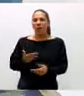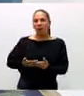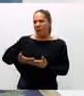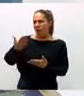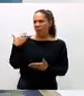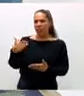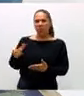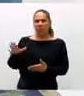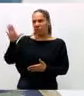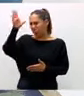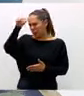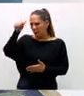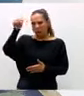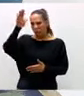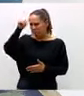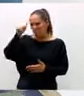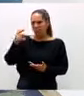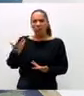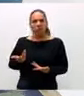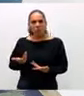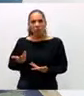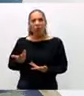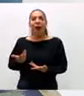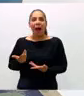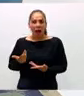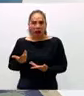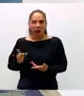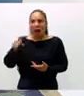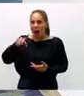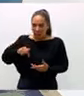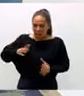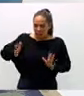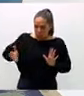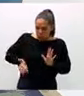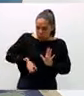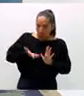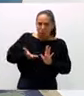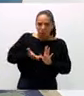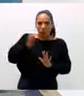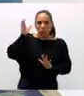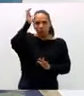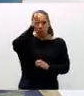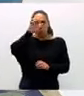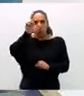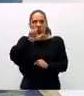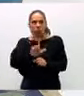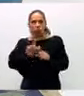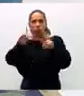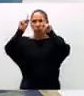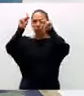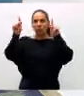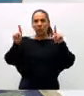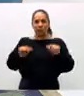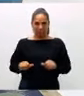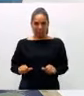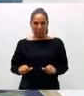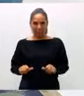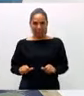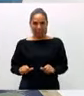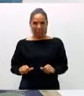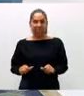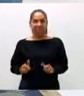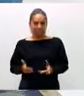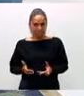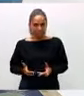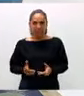Y entonces ahí viene la parte de la construcción de la cultura de paz, como decíamos antes, que es analizar